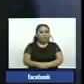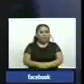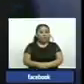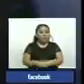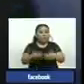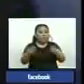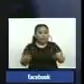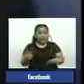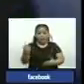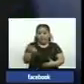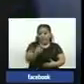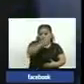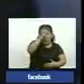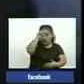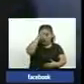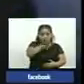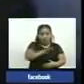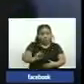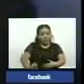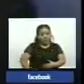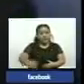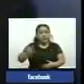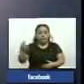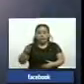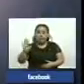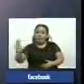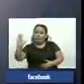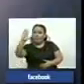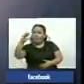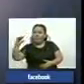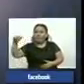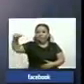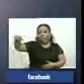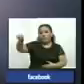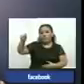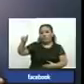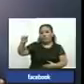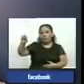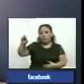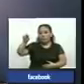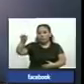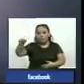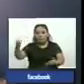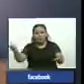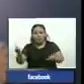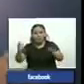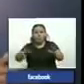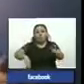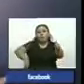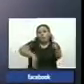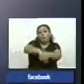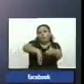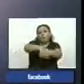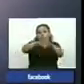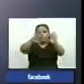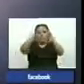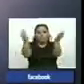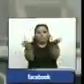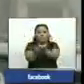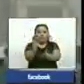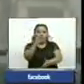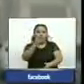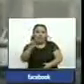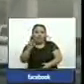La mano de obra salvadoreña será requerida en Qatar para la construcción de los espacios donde se desarrollará el Mundial de Fútbol de 2022.